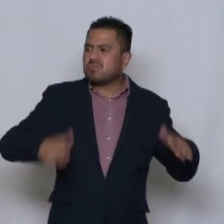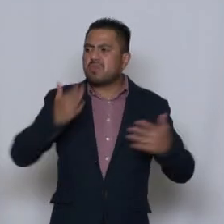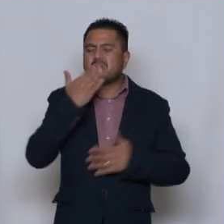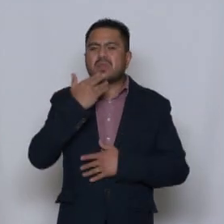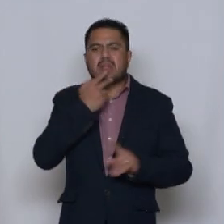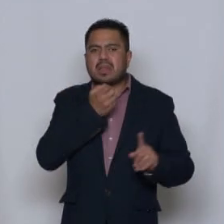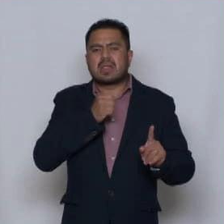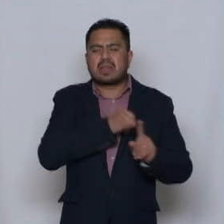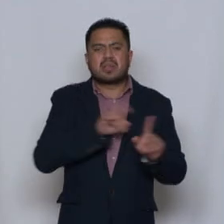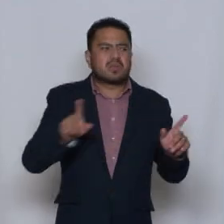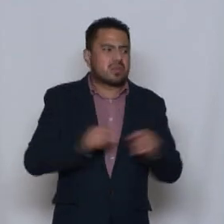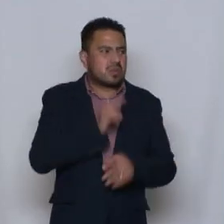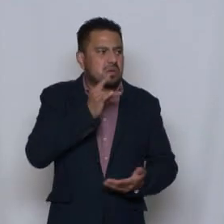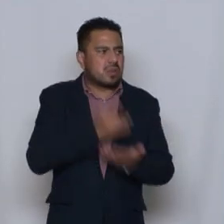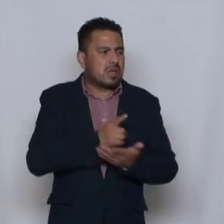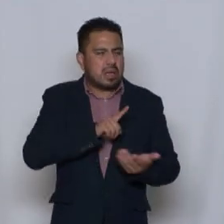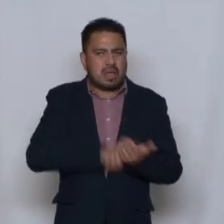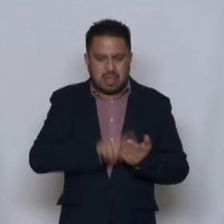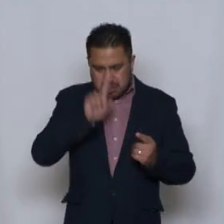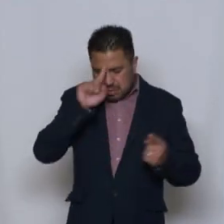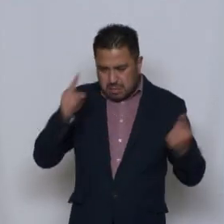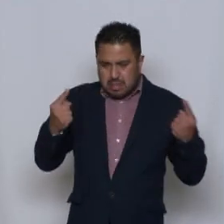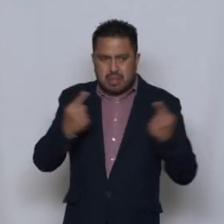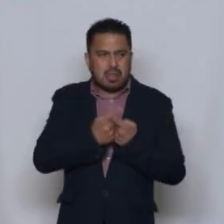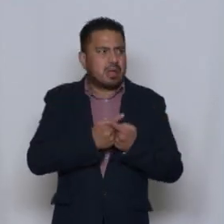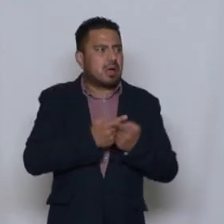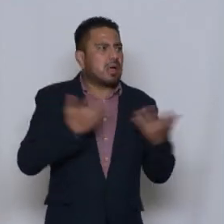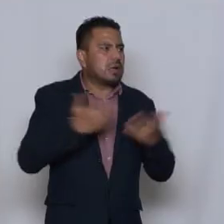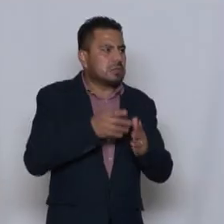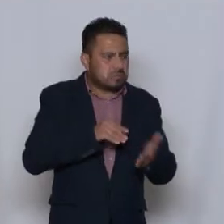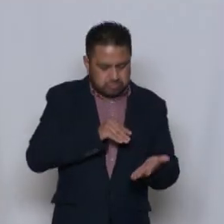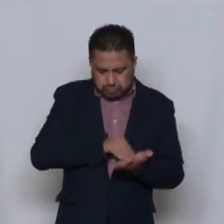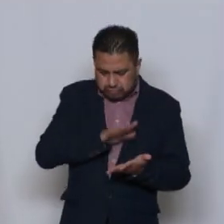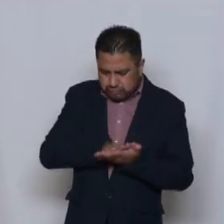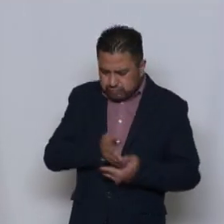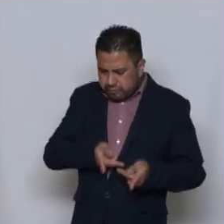decirlo, únicamente con las alas desplegadas, pues hace un planeo